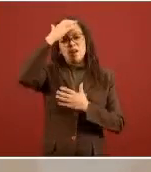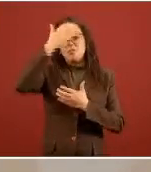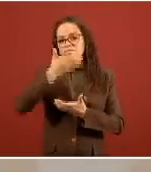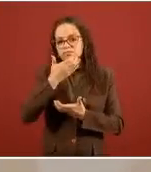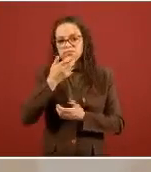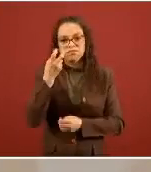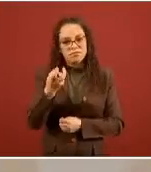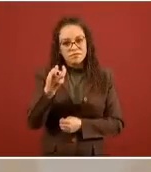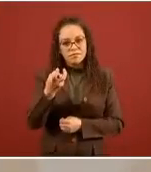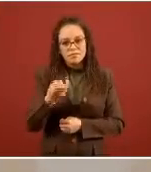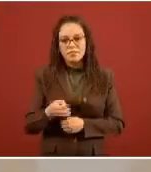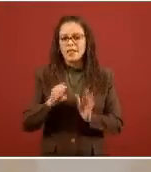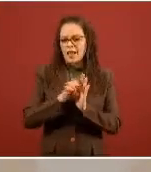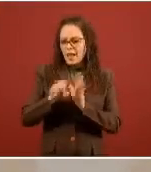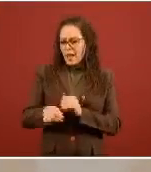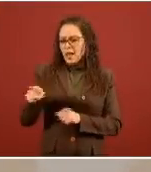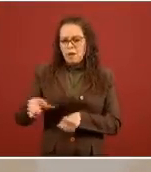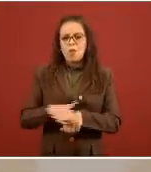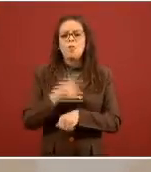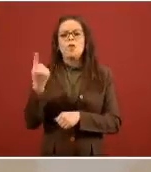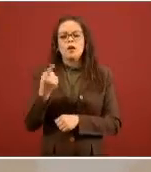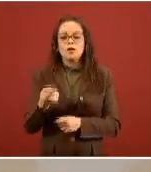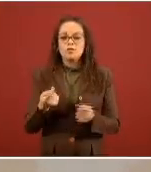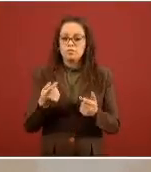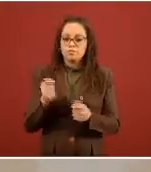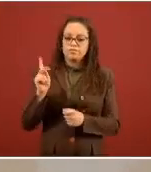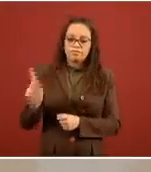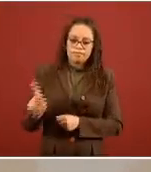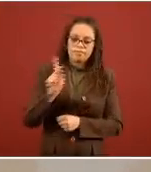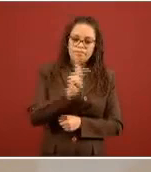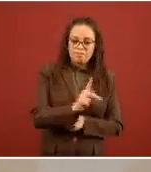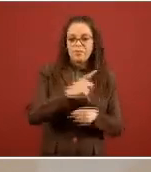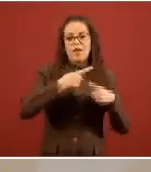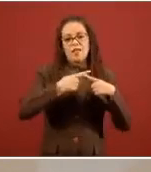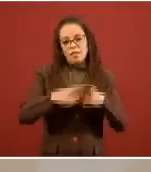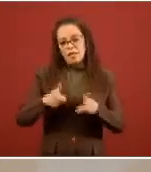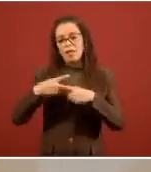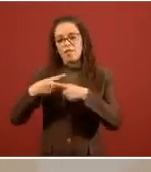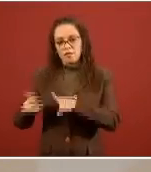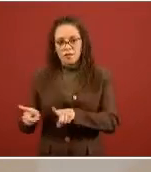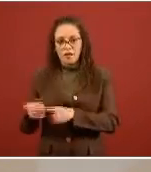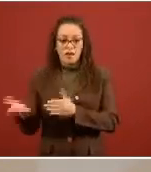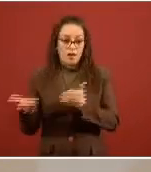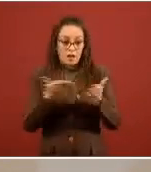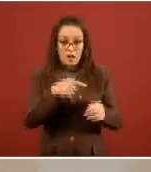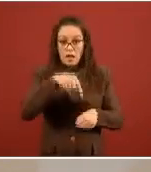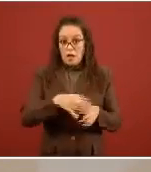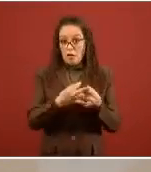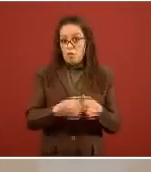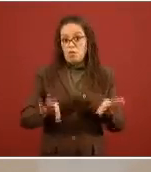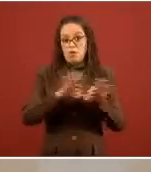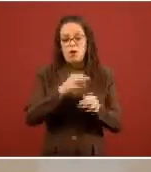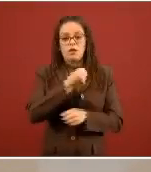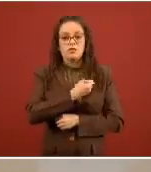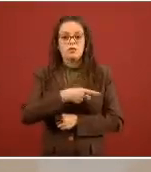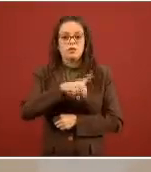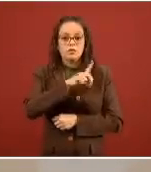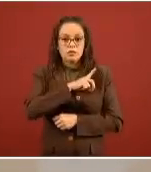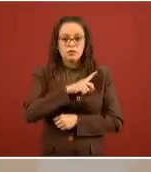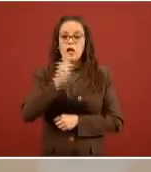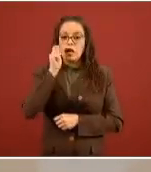uso este ejemplo? Porque es parecido, en otro contexto muy diferente, que es la salud, a quién debe usar la